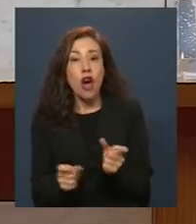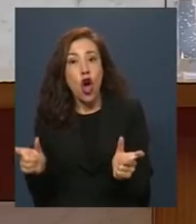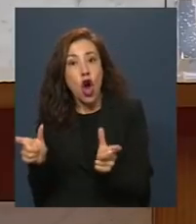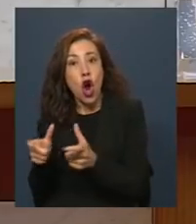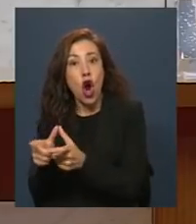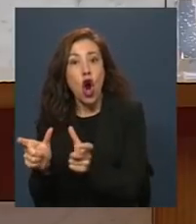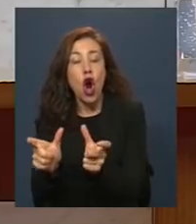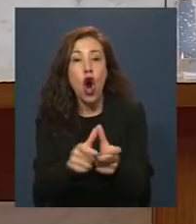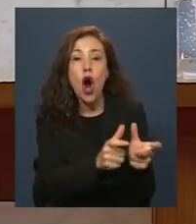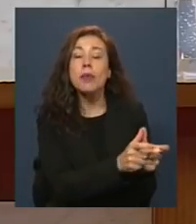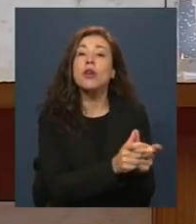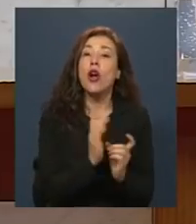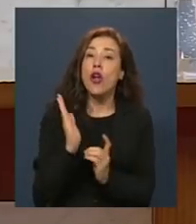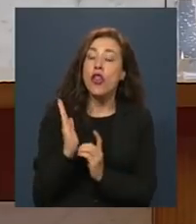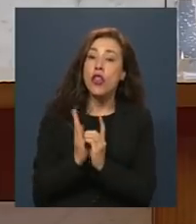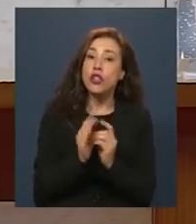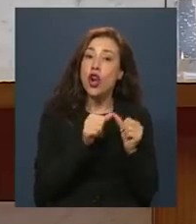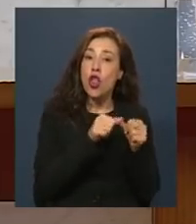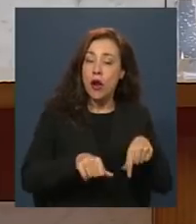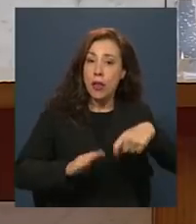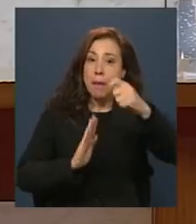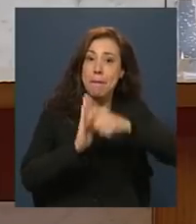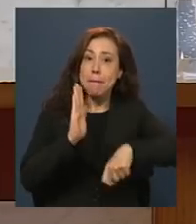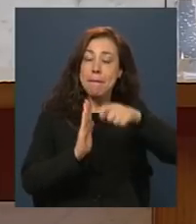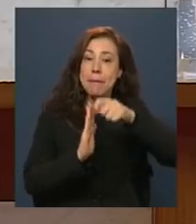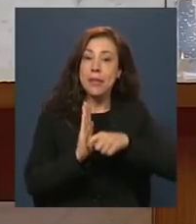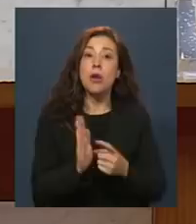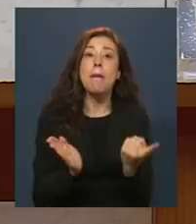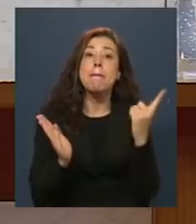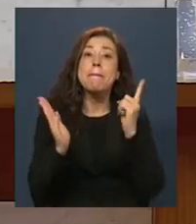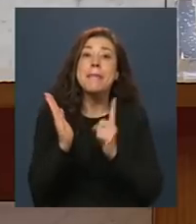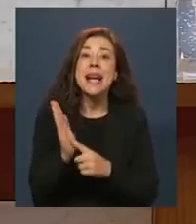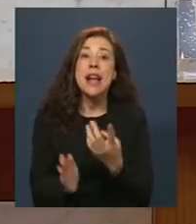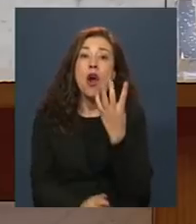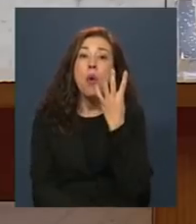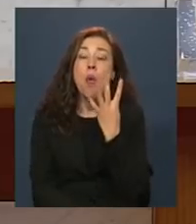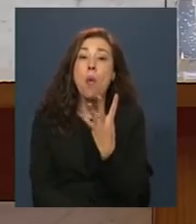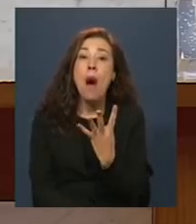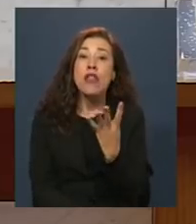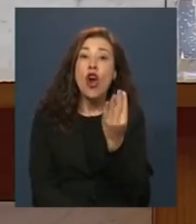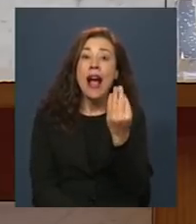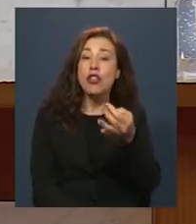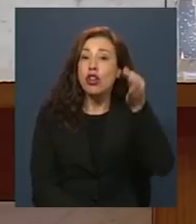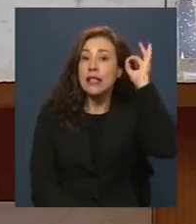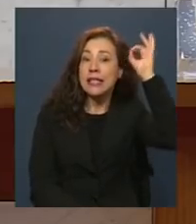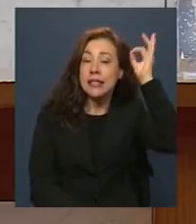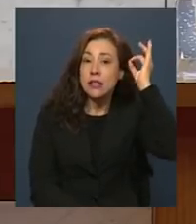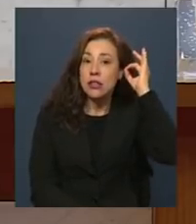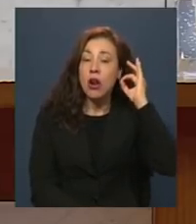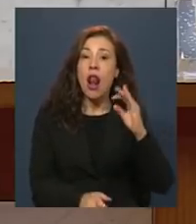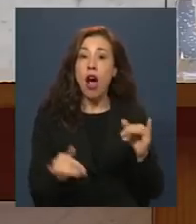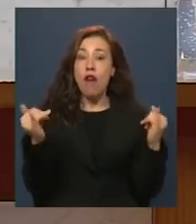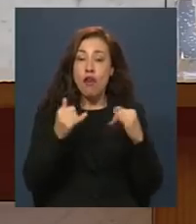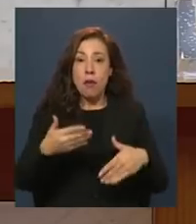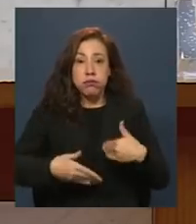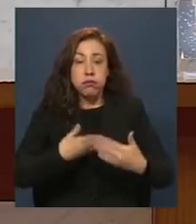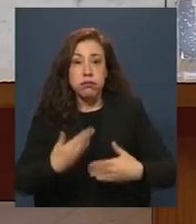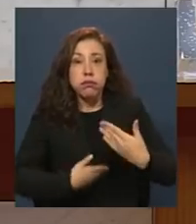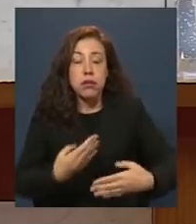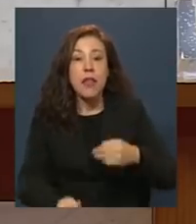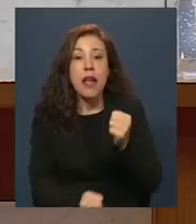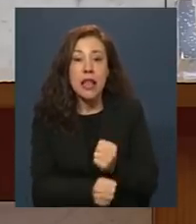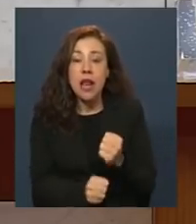comisiones se desarrolló durante estos meses en 1.414 sesiones. El ritmo y la intensidad del